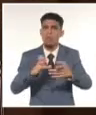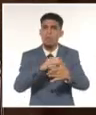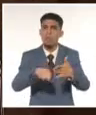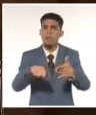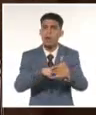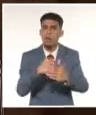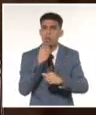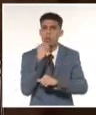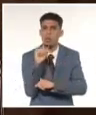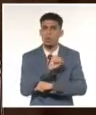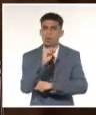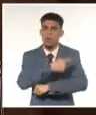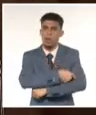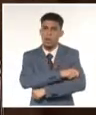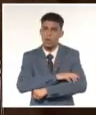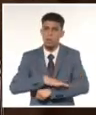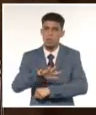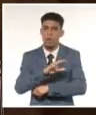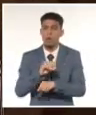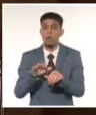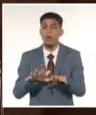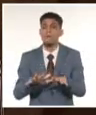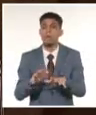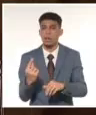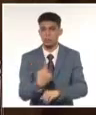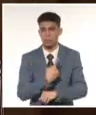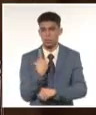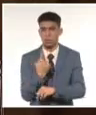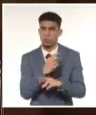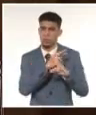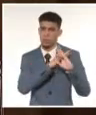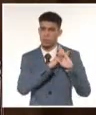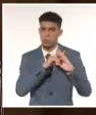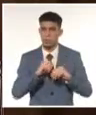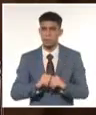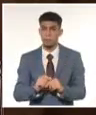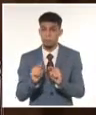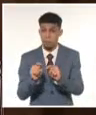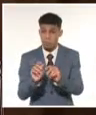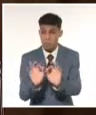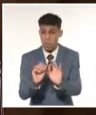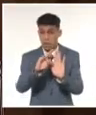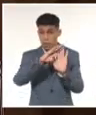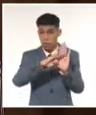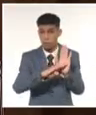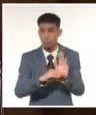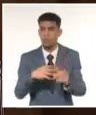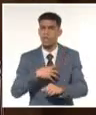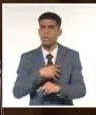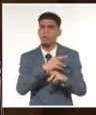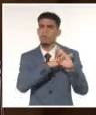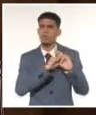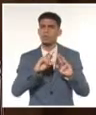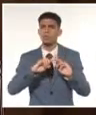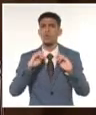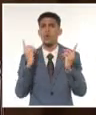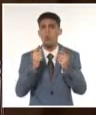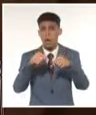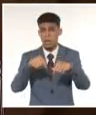lograr lo que el pueblo está esperando de nosotros. Y en esas proyecciones tenemos responsabilidad todos los que aquí en este